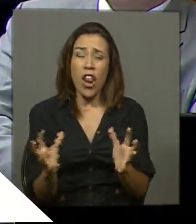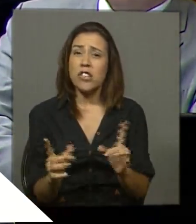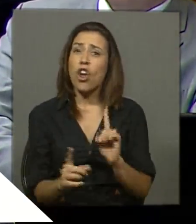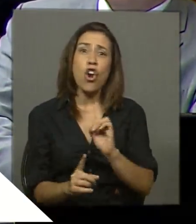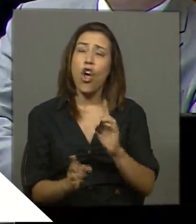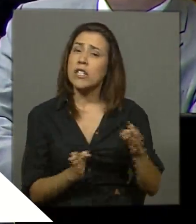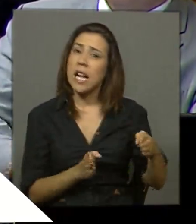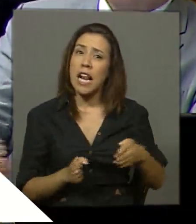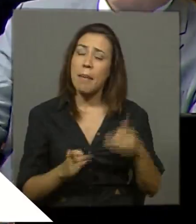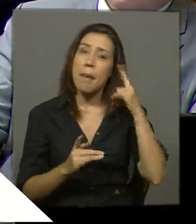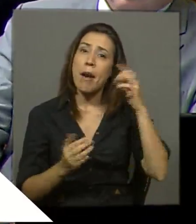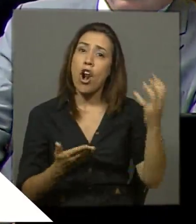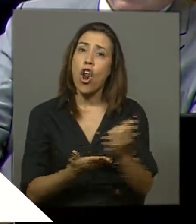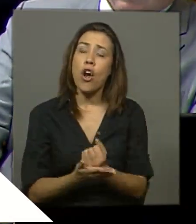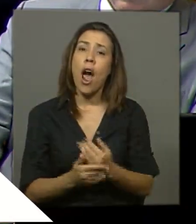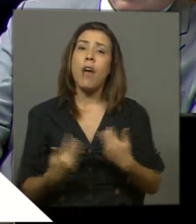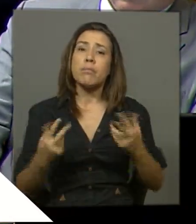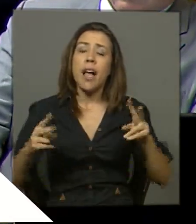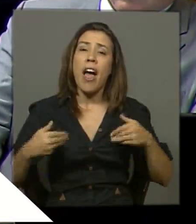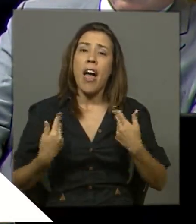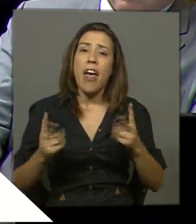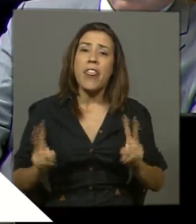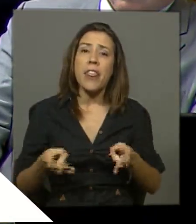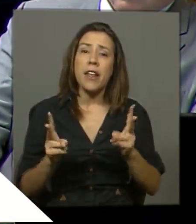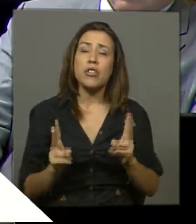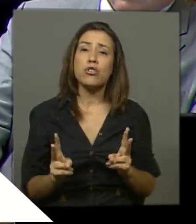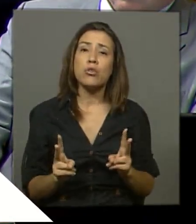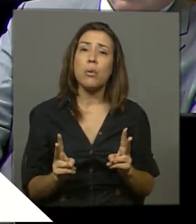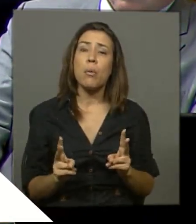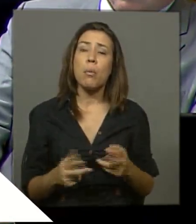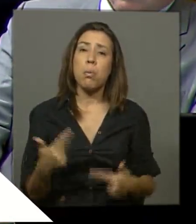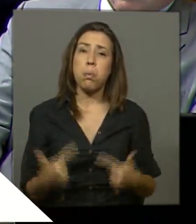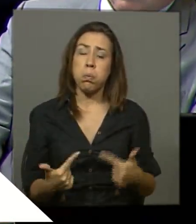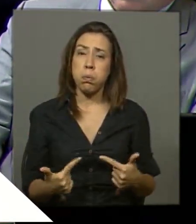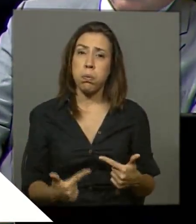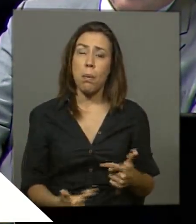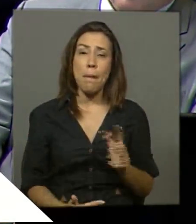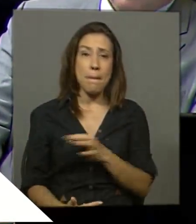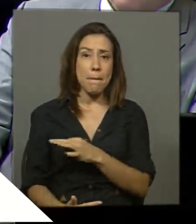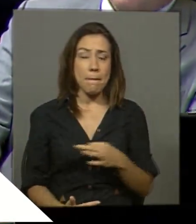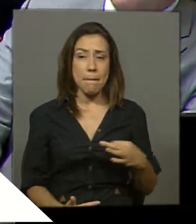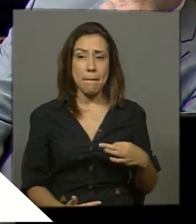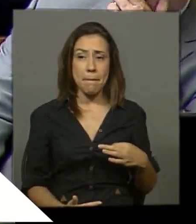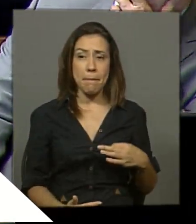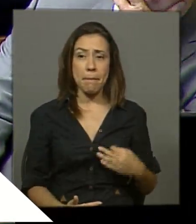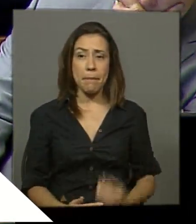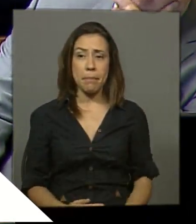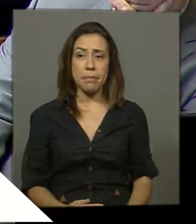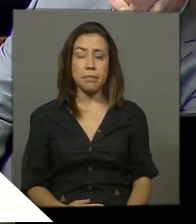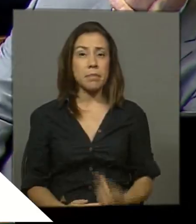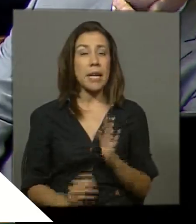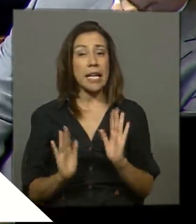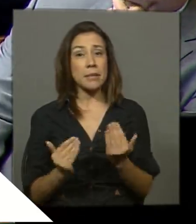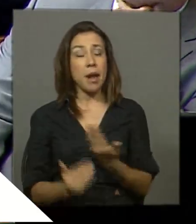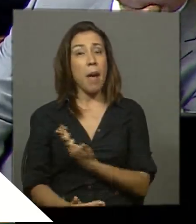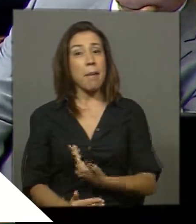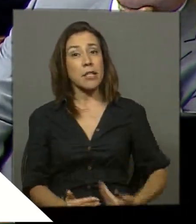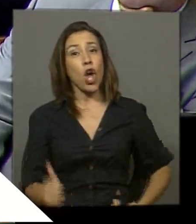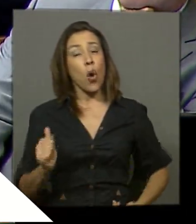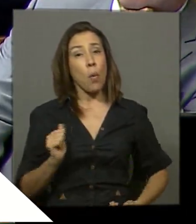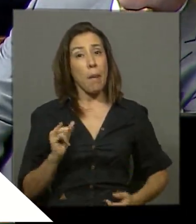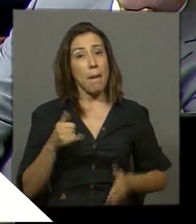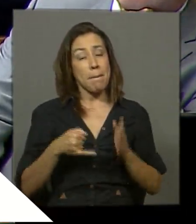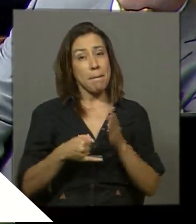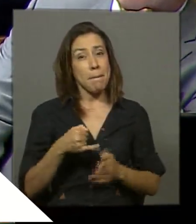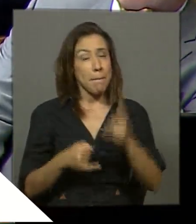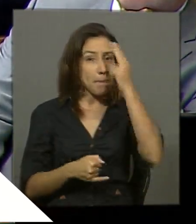camino para obtener reivindicaciones políticas ministro esperemos que esta vez la presidenta sí cumpla los plazos